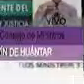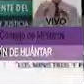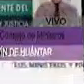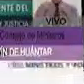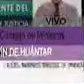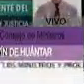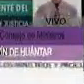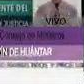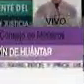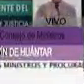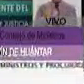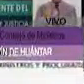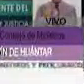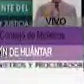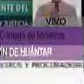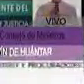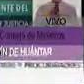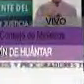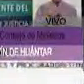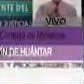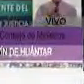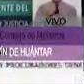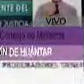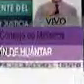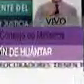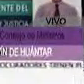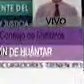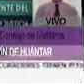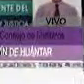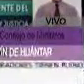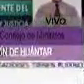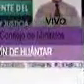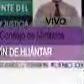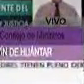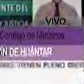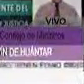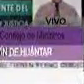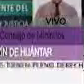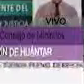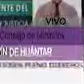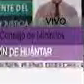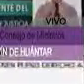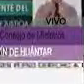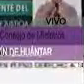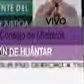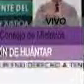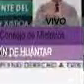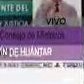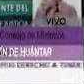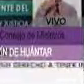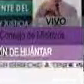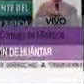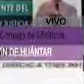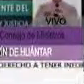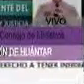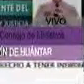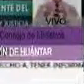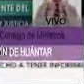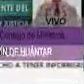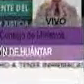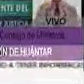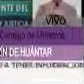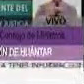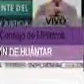articulación, de verificación de información, para que lo que sucede en el fuero interno, en la